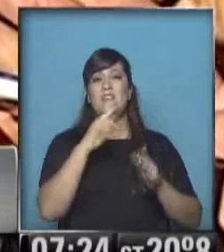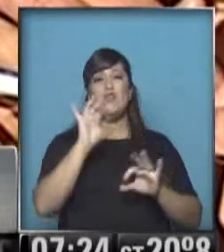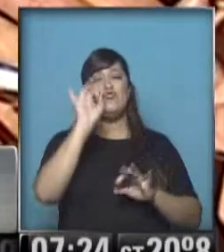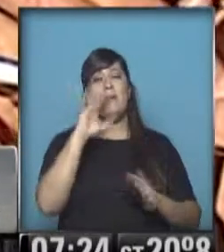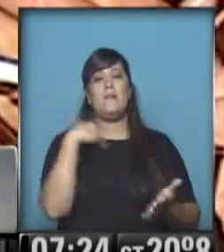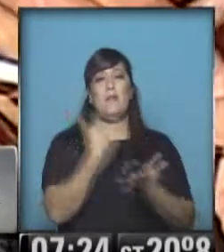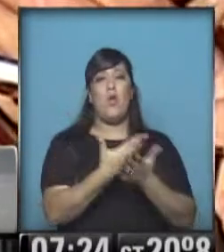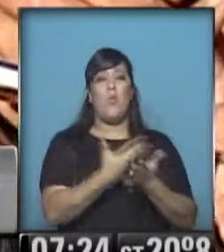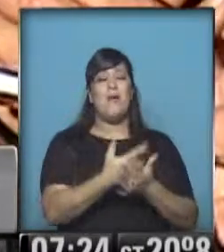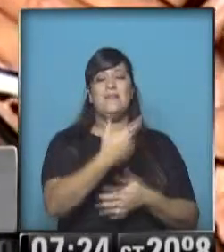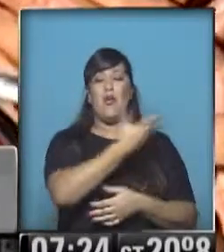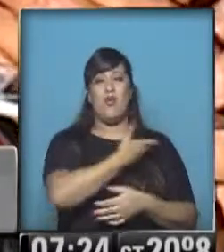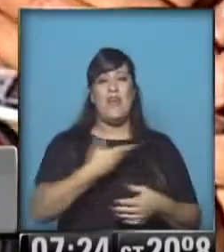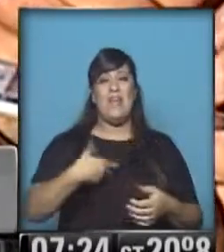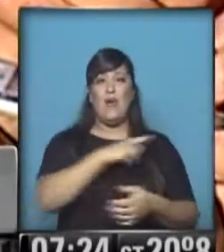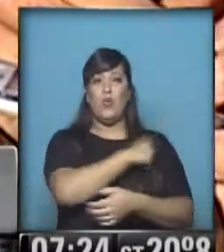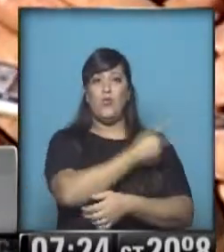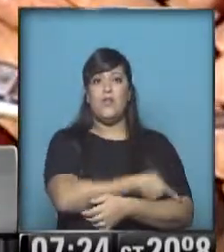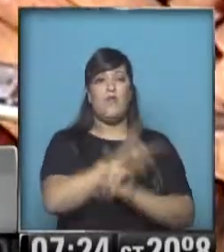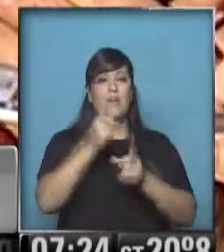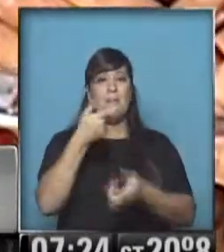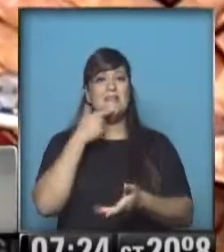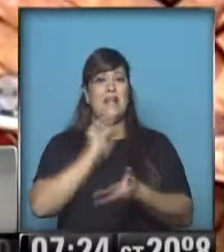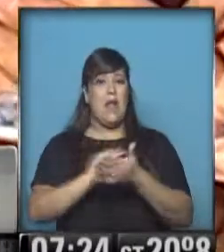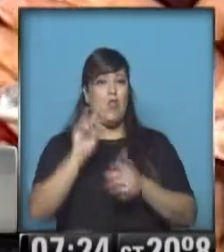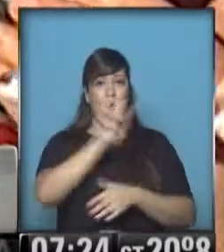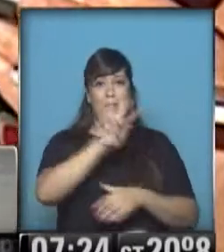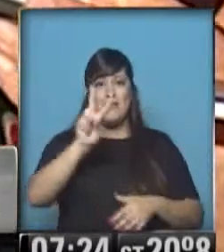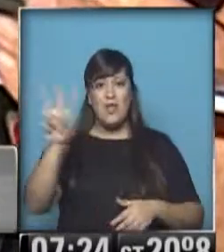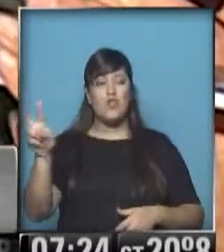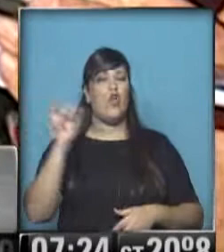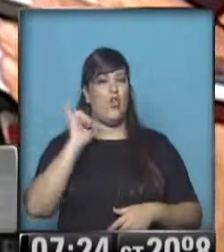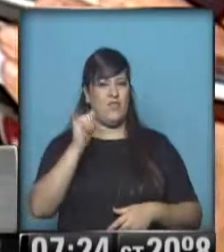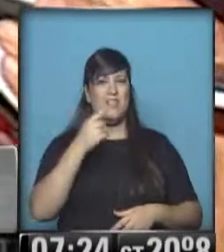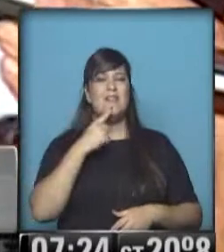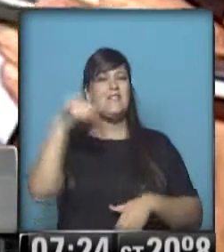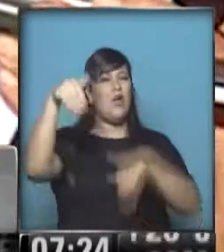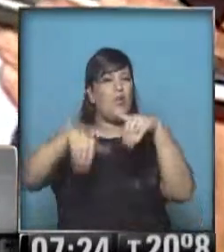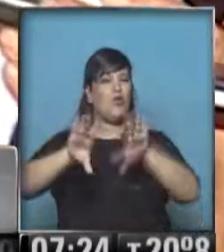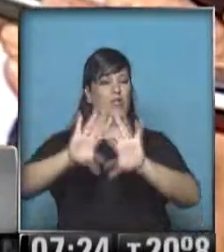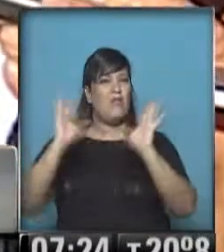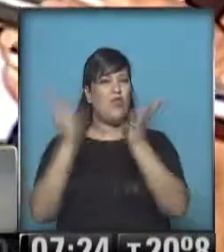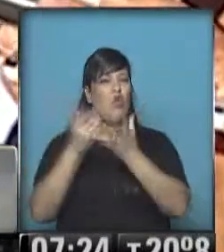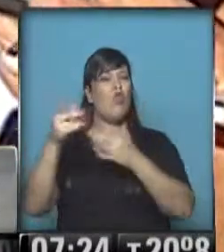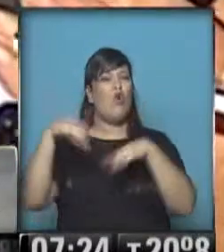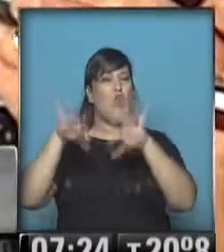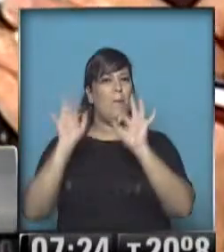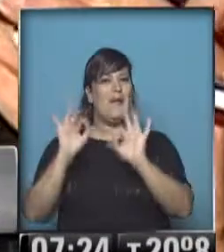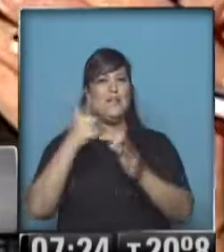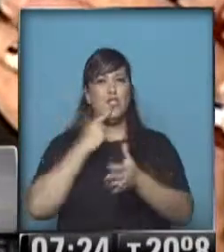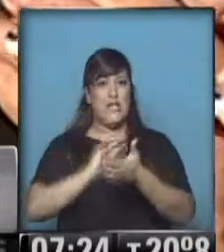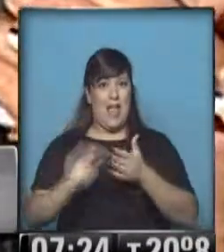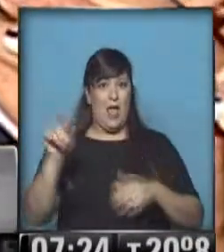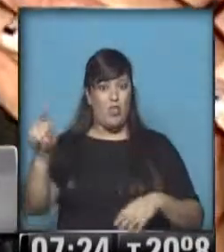Ejecutivo y acuerdo del Senado. No ha habido otro cambio y no veo que haya cambios en este momento. ¿Va a tratar el Senado el pliego de Carles? Sí, claro,